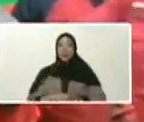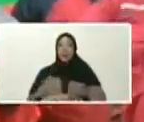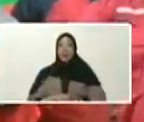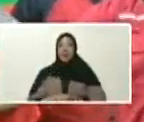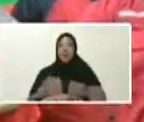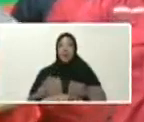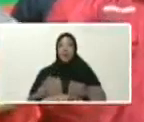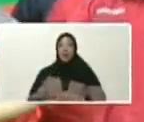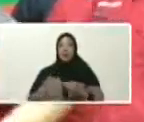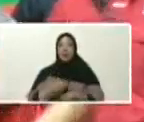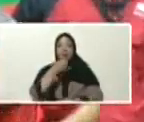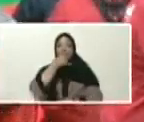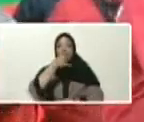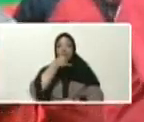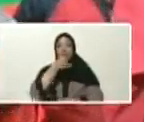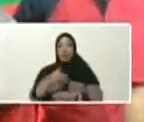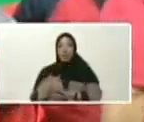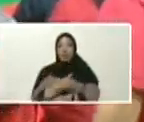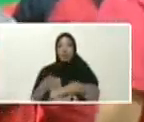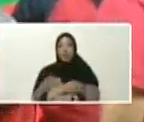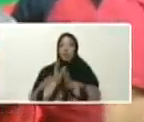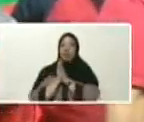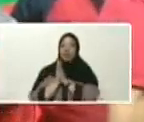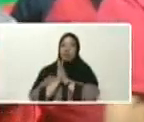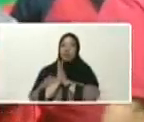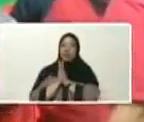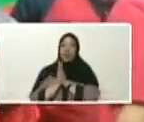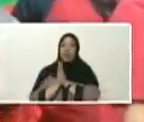Un micrófono para Diosdado, por favor.